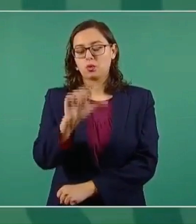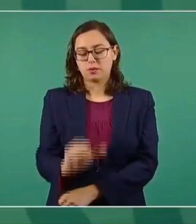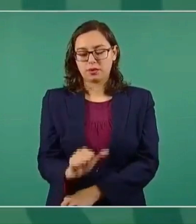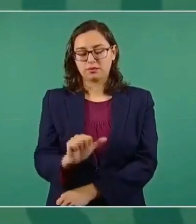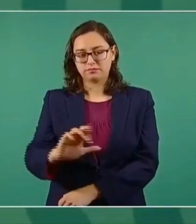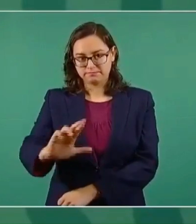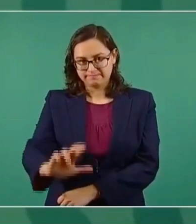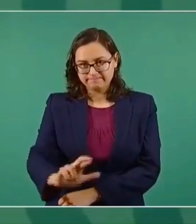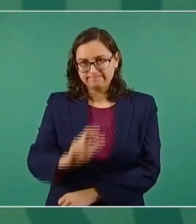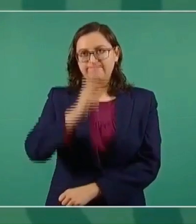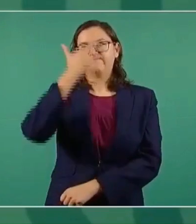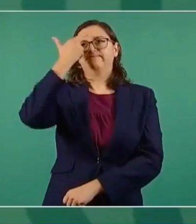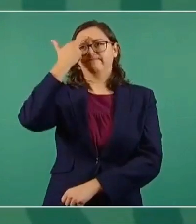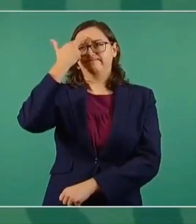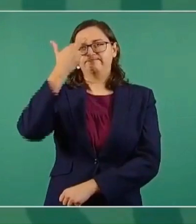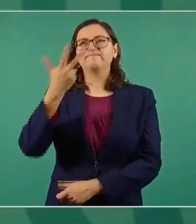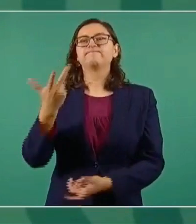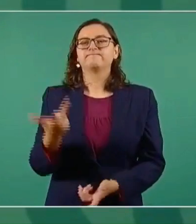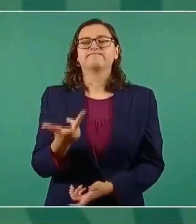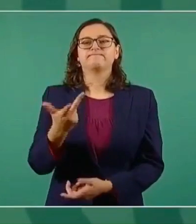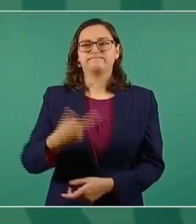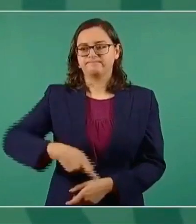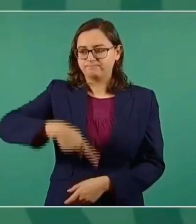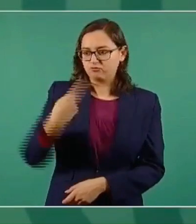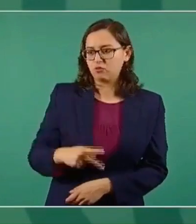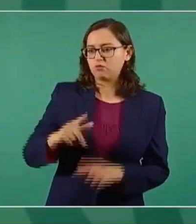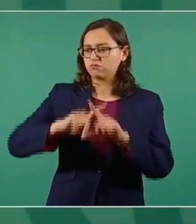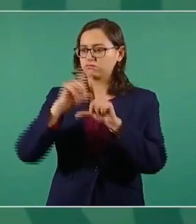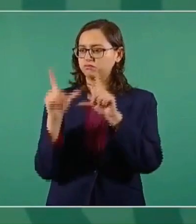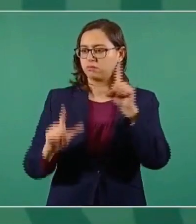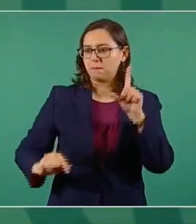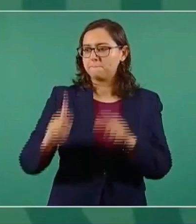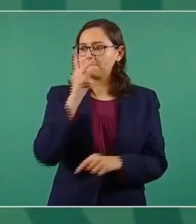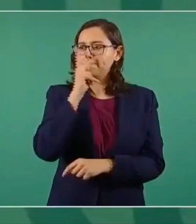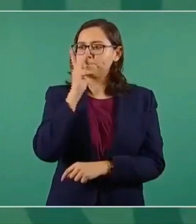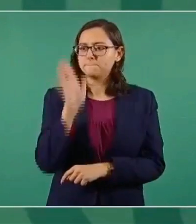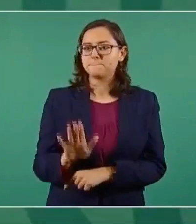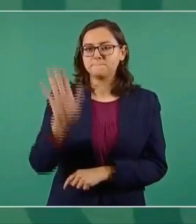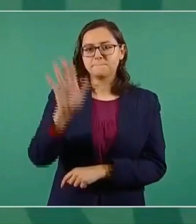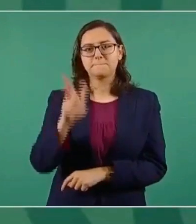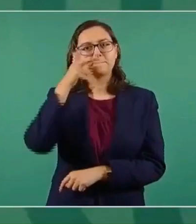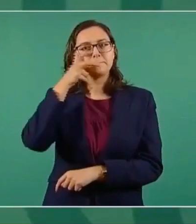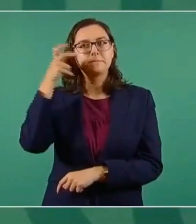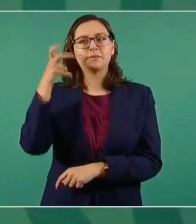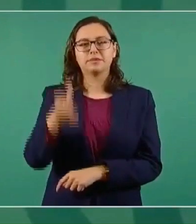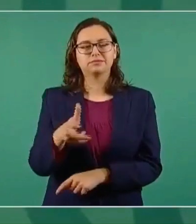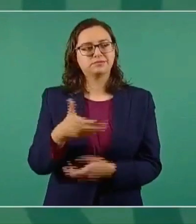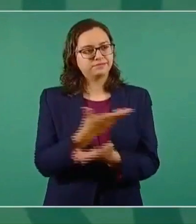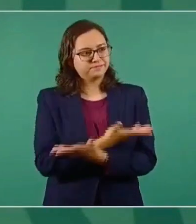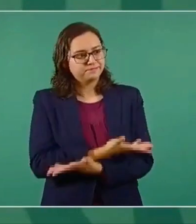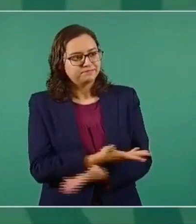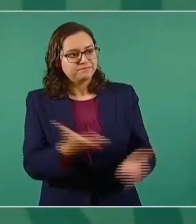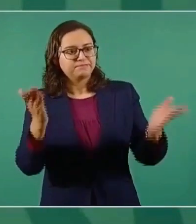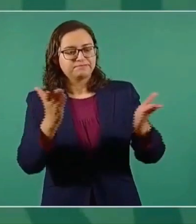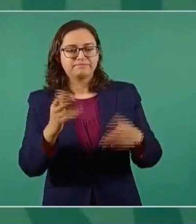Patria reconociendo la labor de quienes nos han cuidado en los momentos más difíciles. A